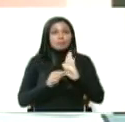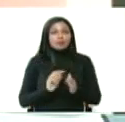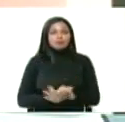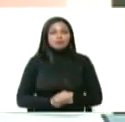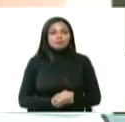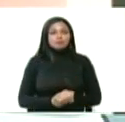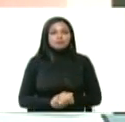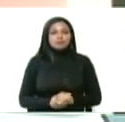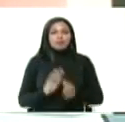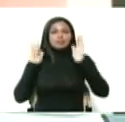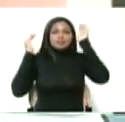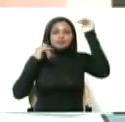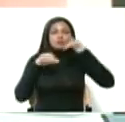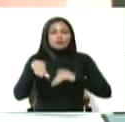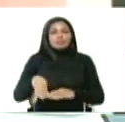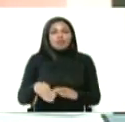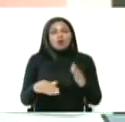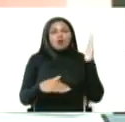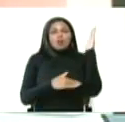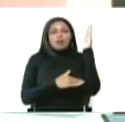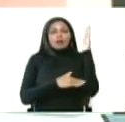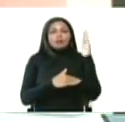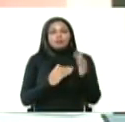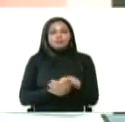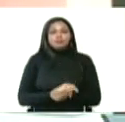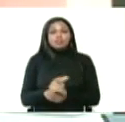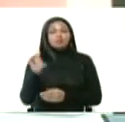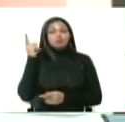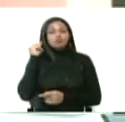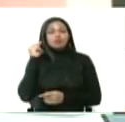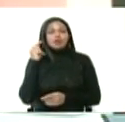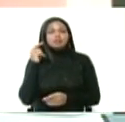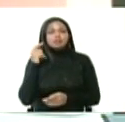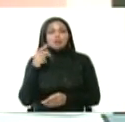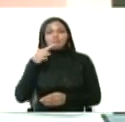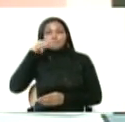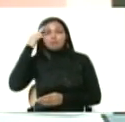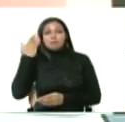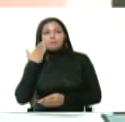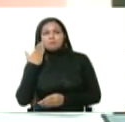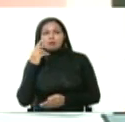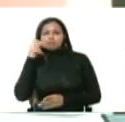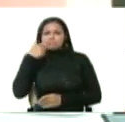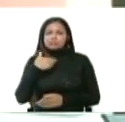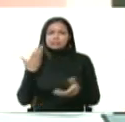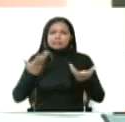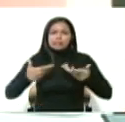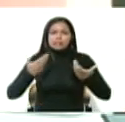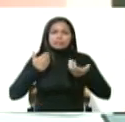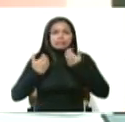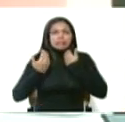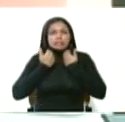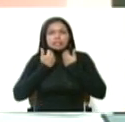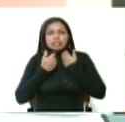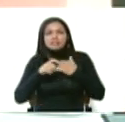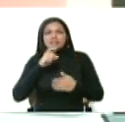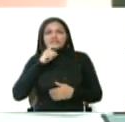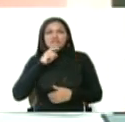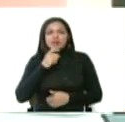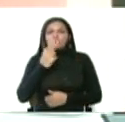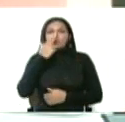Atención, Estado Lara. Esta muchacha es llevada por sus padres porque presenta fiebre,